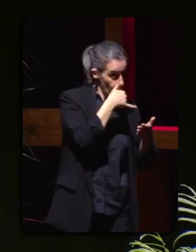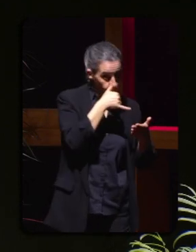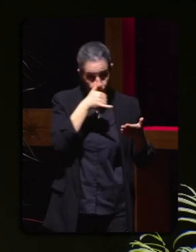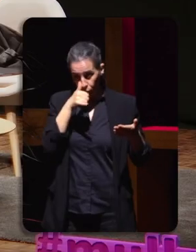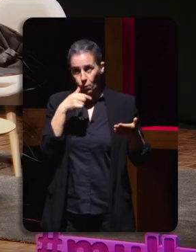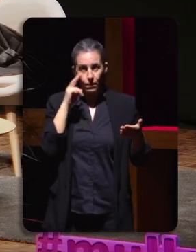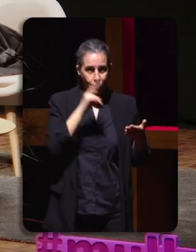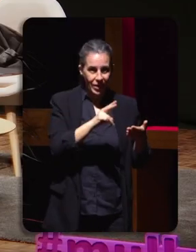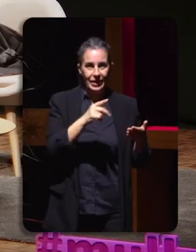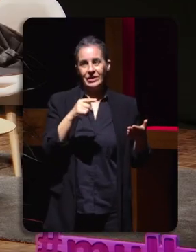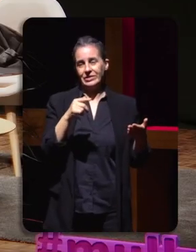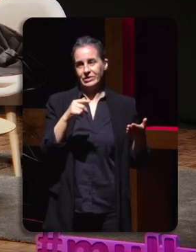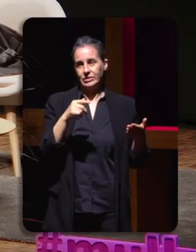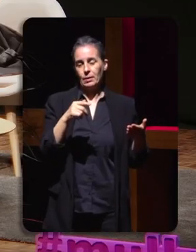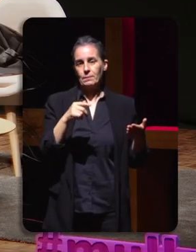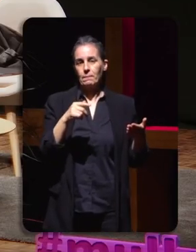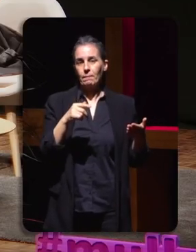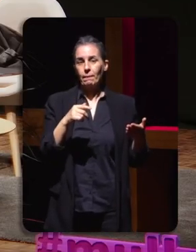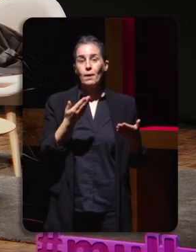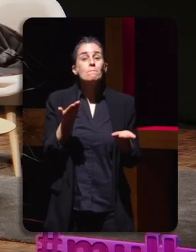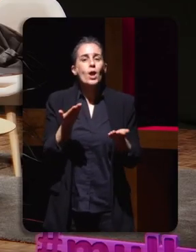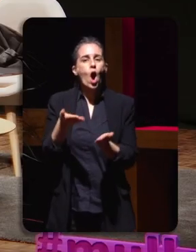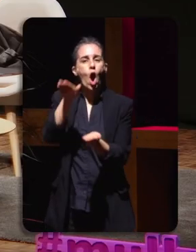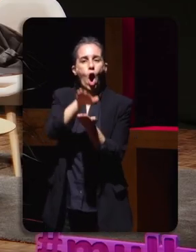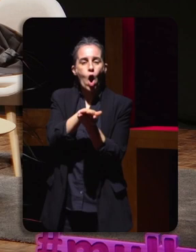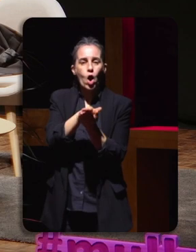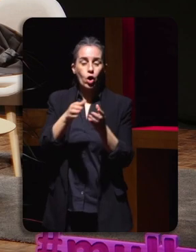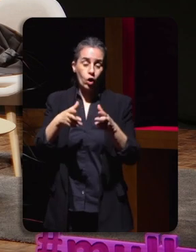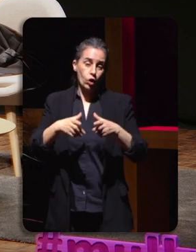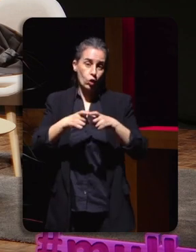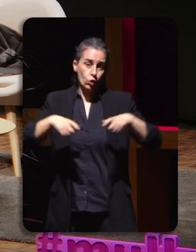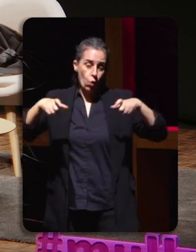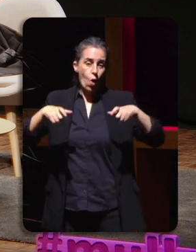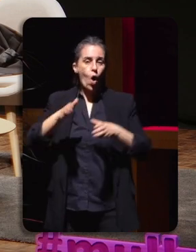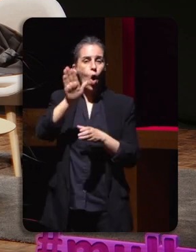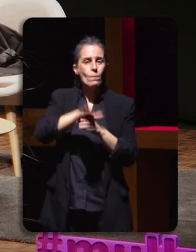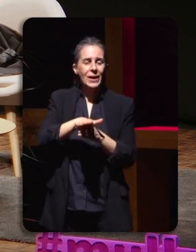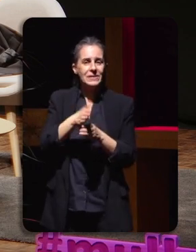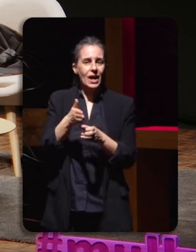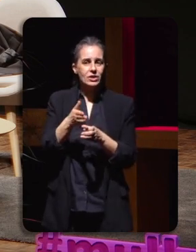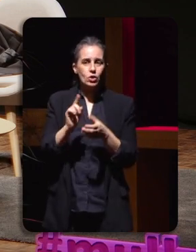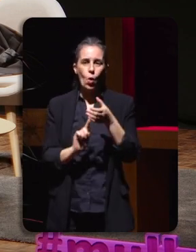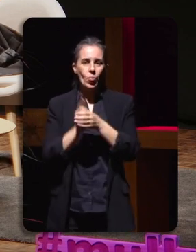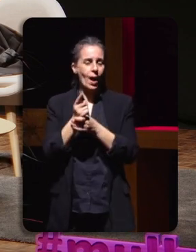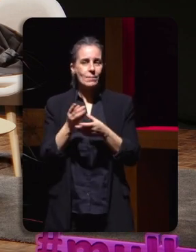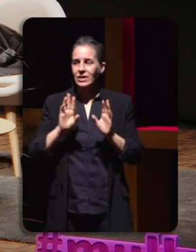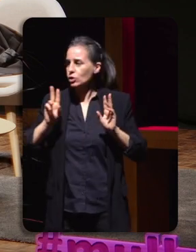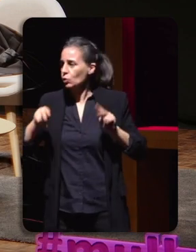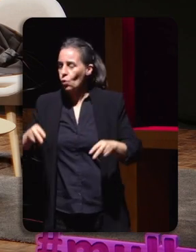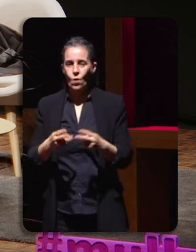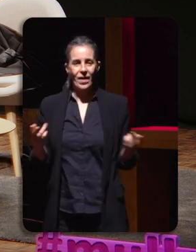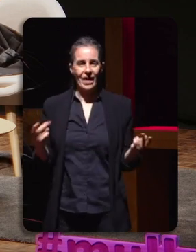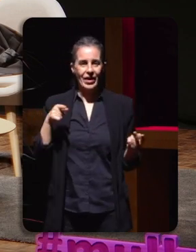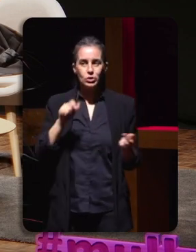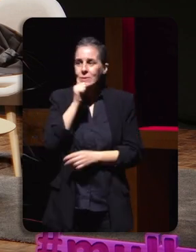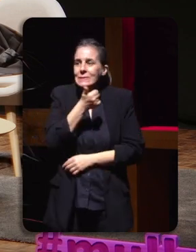pero no diré dónde nunca compresas colocadas así tampax Eso es un secreto eso es la redacciones del el mundo no